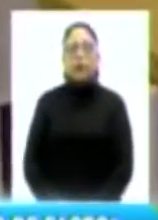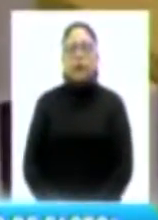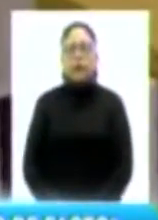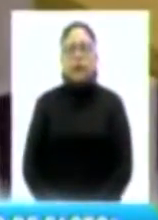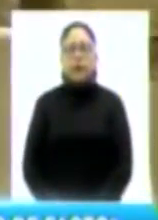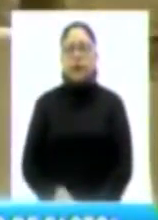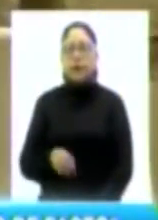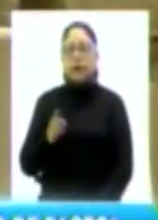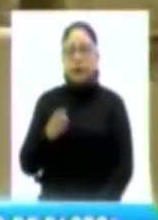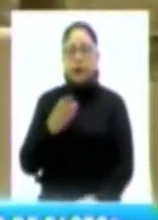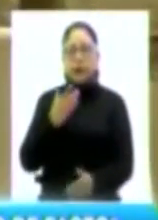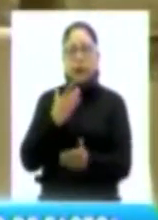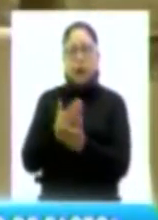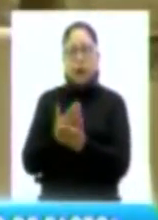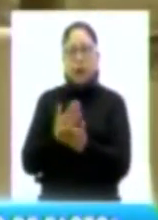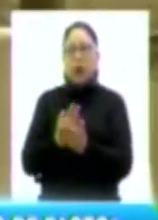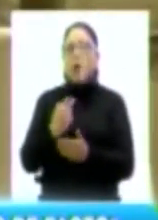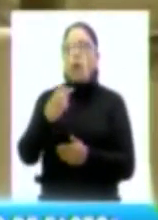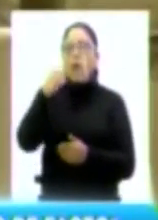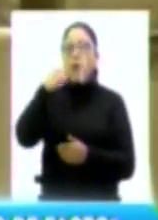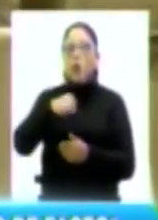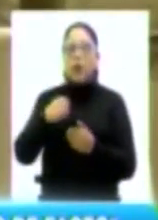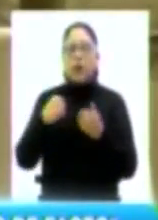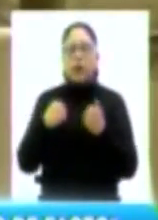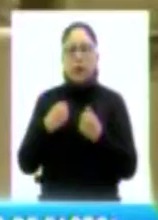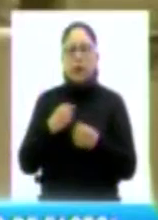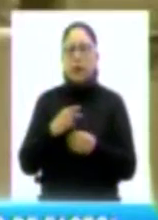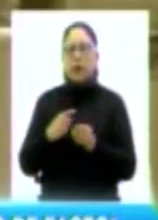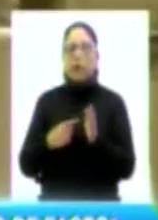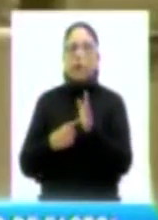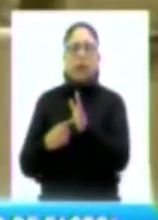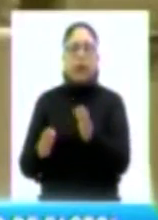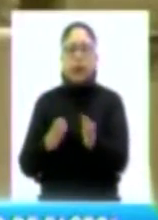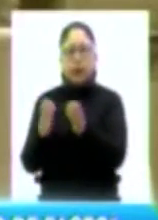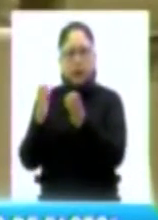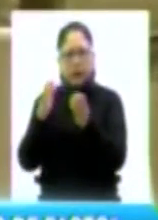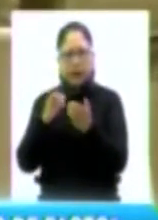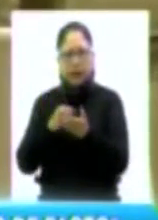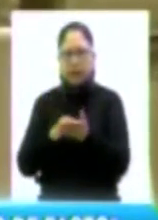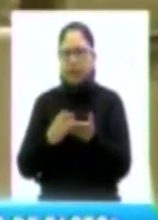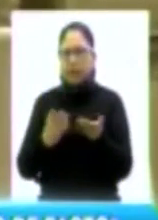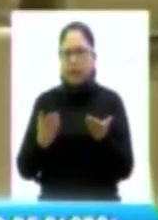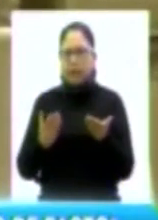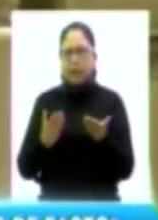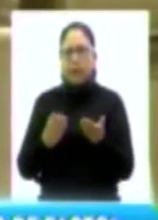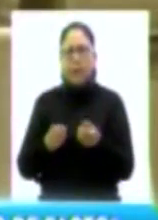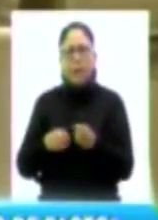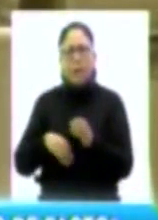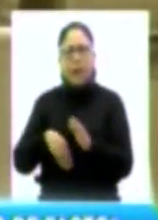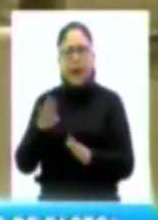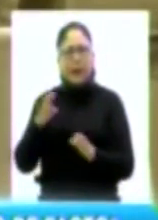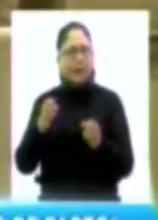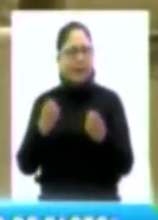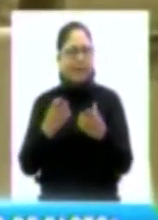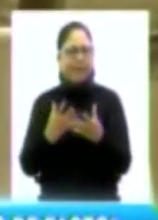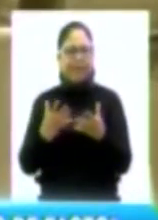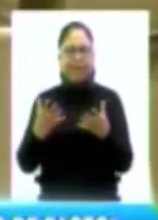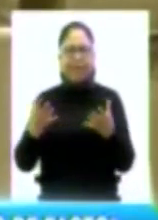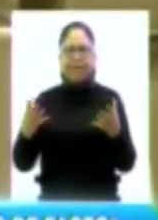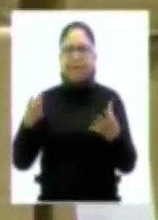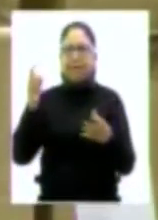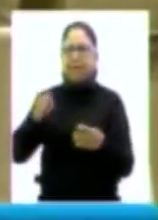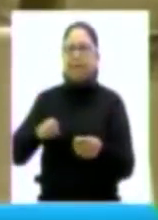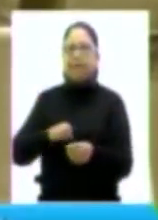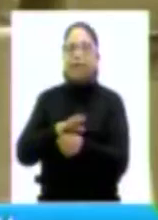y la estrategia que nosotros hemos planteado al país es masificar las pruebas para identificar no solamente